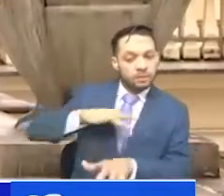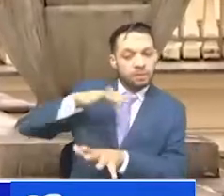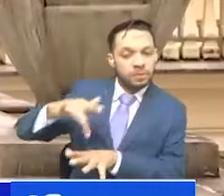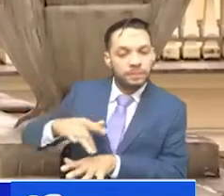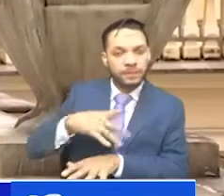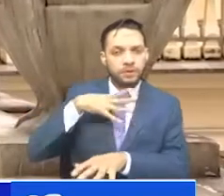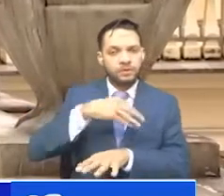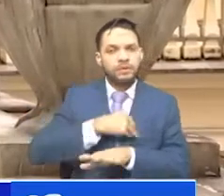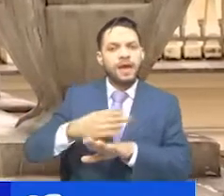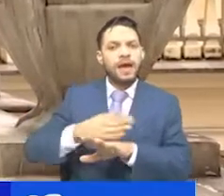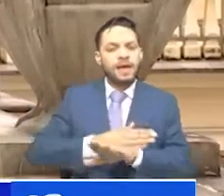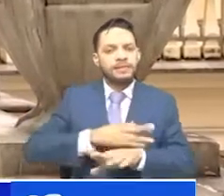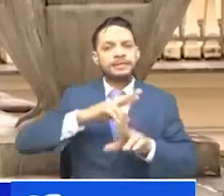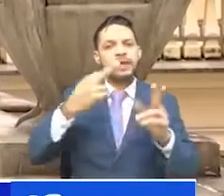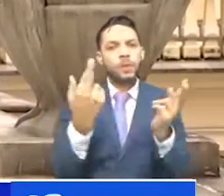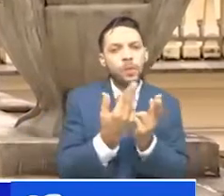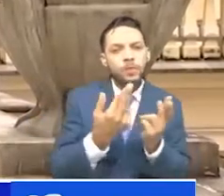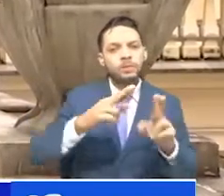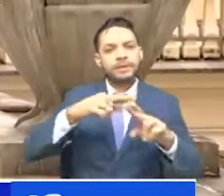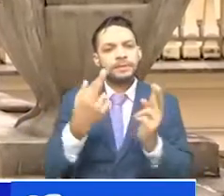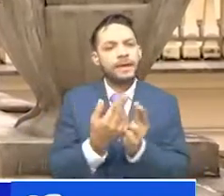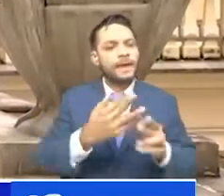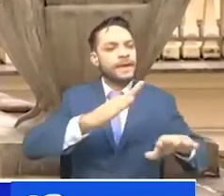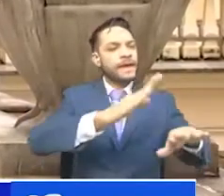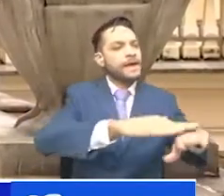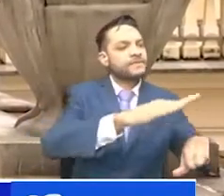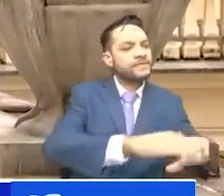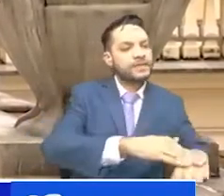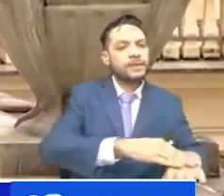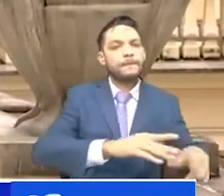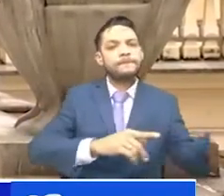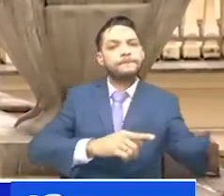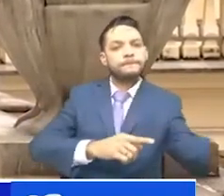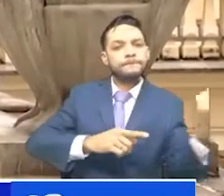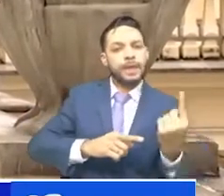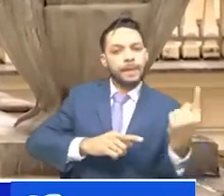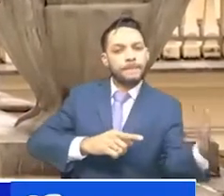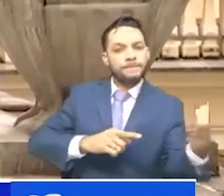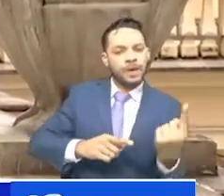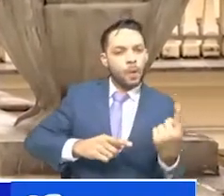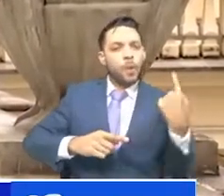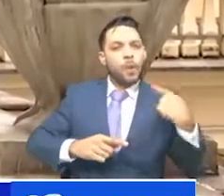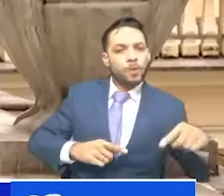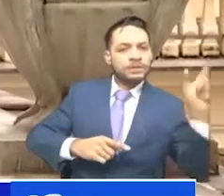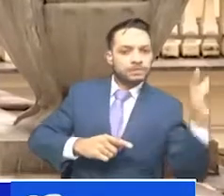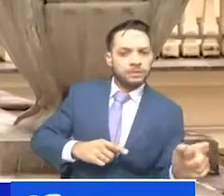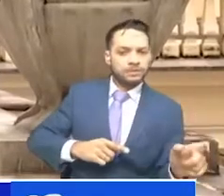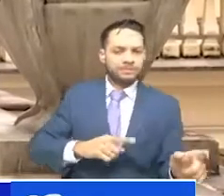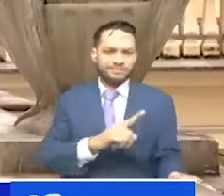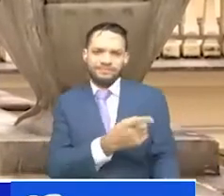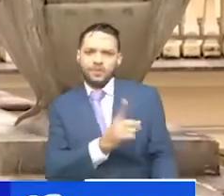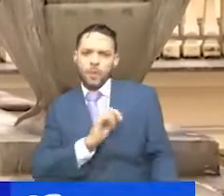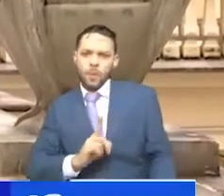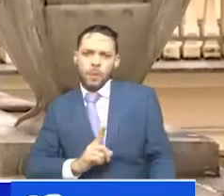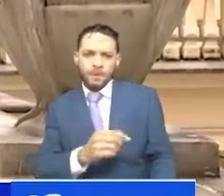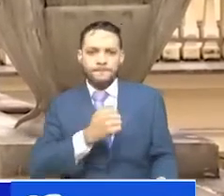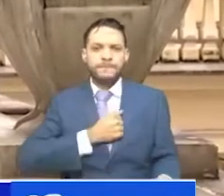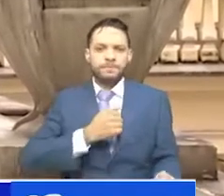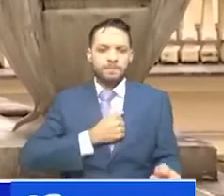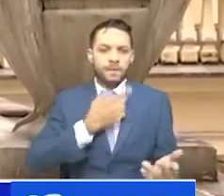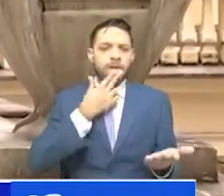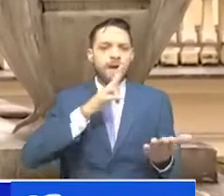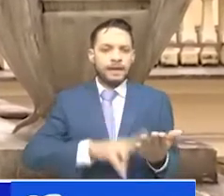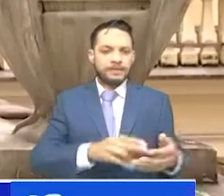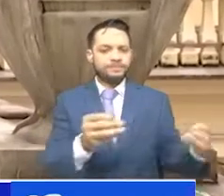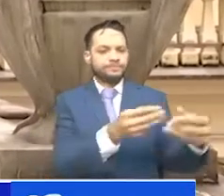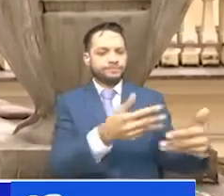veces lo citamos y nunca vino. Mandó funcionarios de cuarto y quinto nivel y eso no puede hacer. Ya el señor reaccionó. Yo le mandé una carta